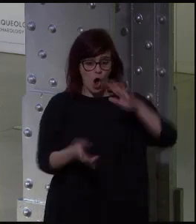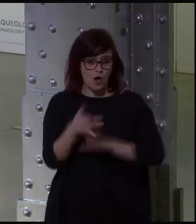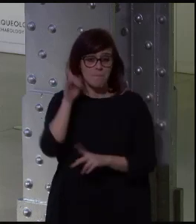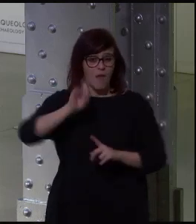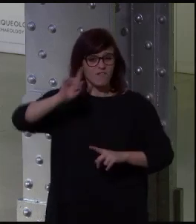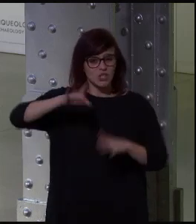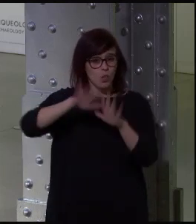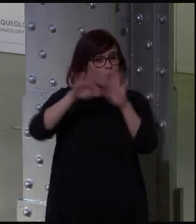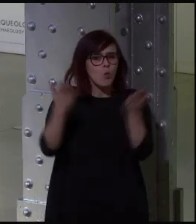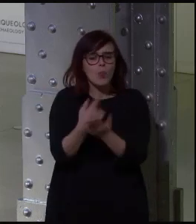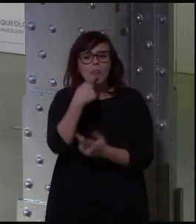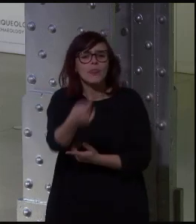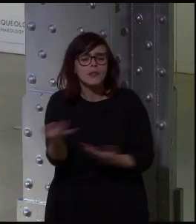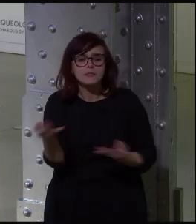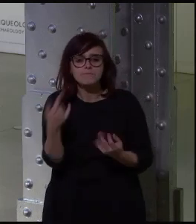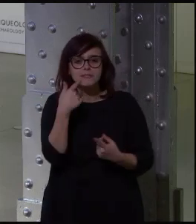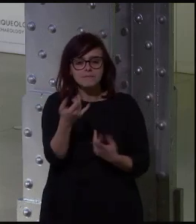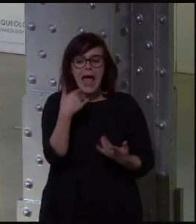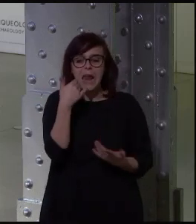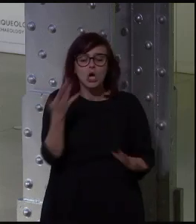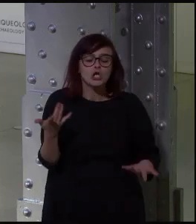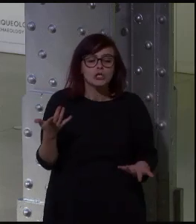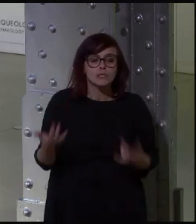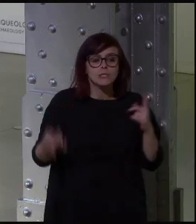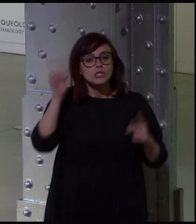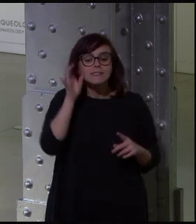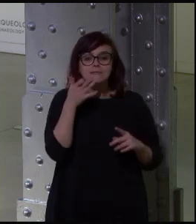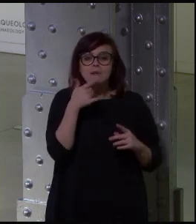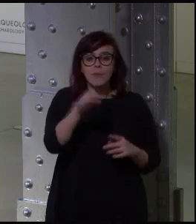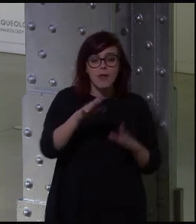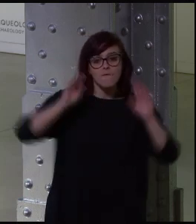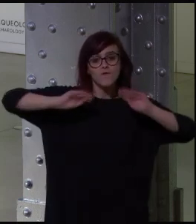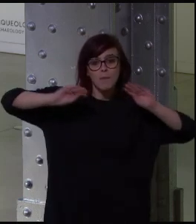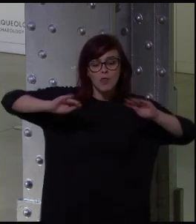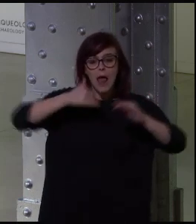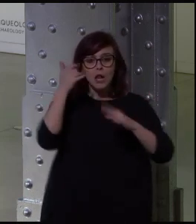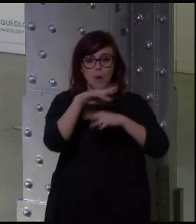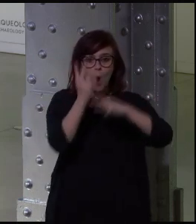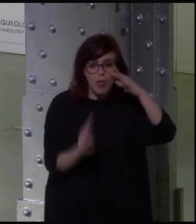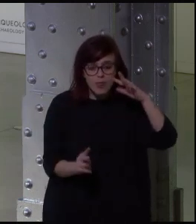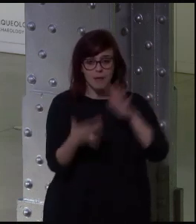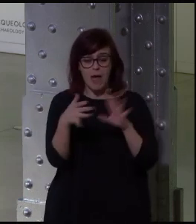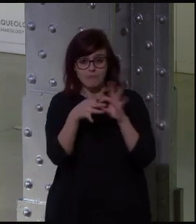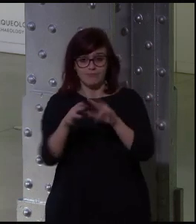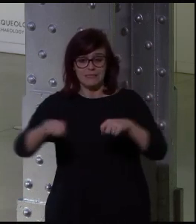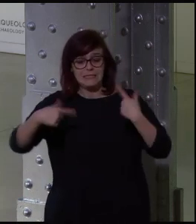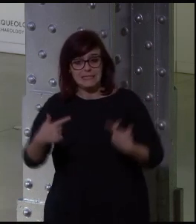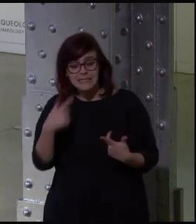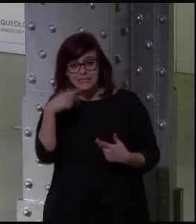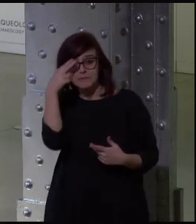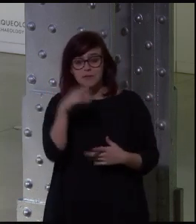mundo, ¿qué te gustaría decirles? O sea, en el sentido de si podríamos formarles de alguna manera en el buceo recreativo, de modo que